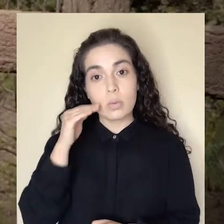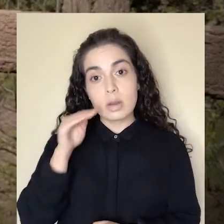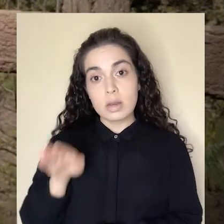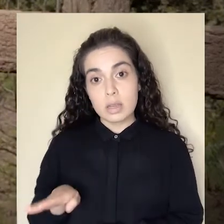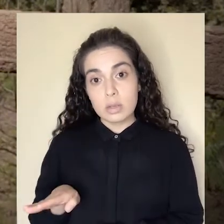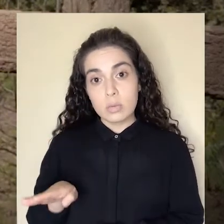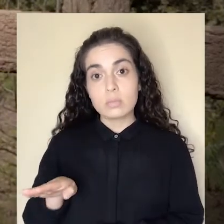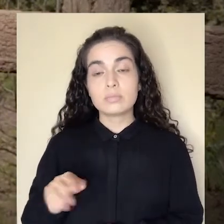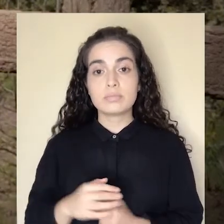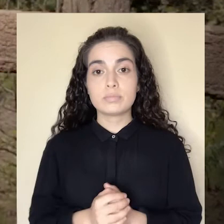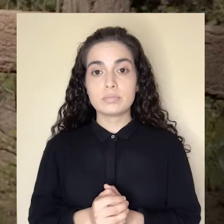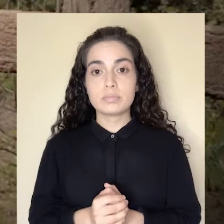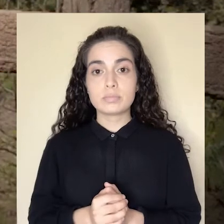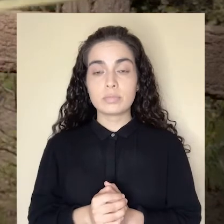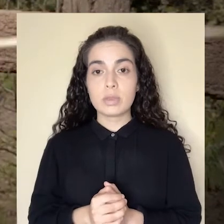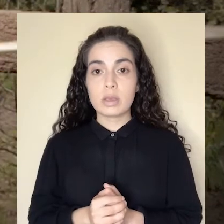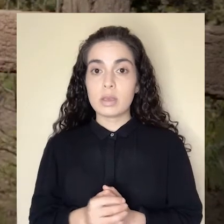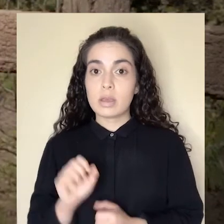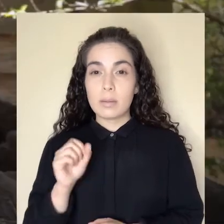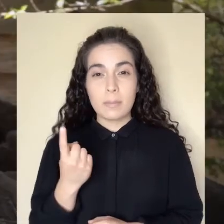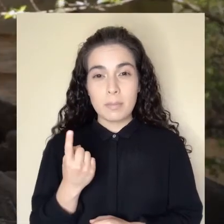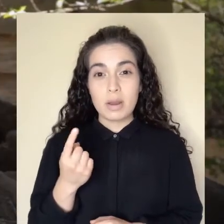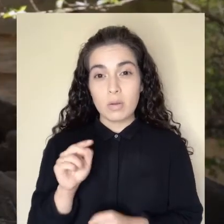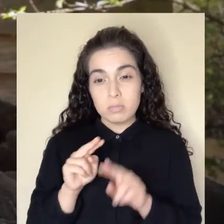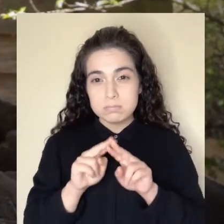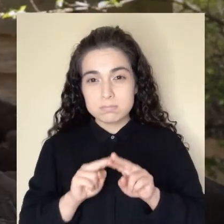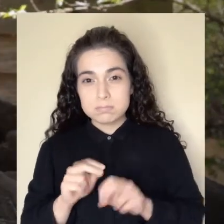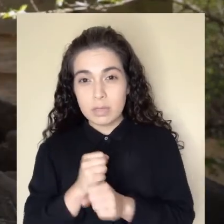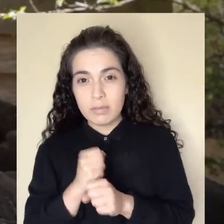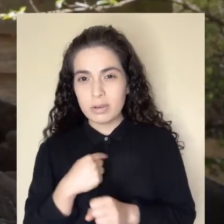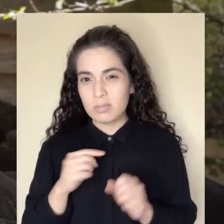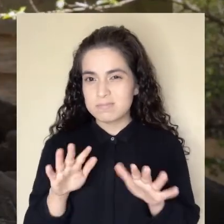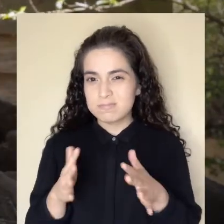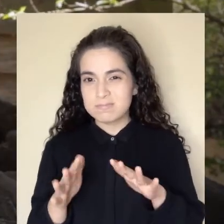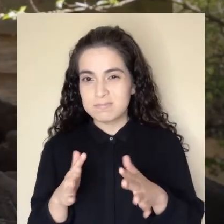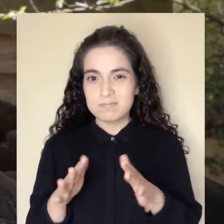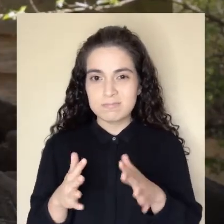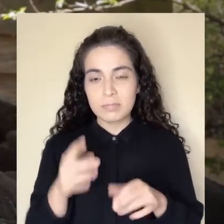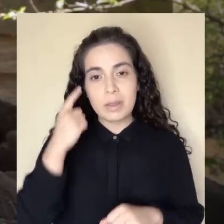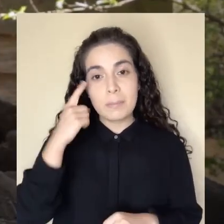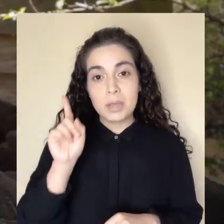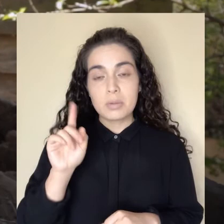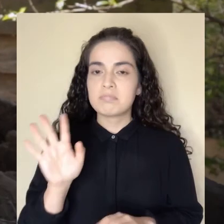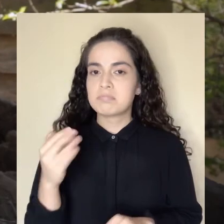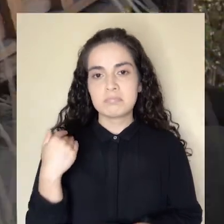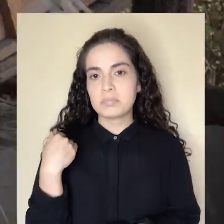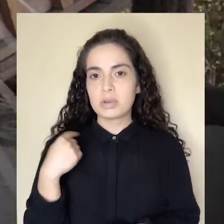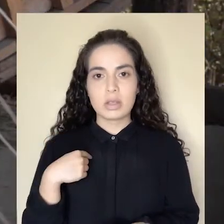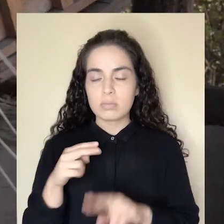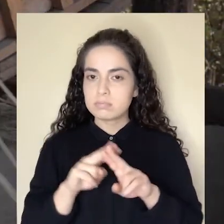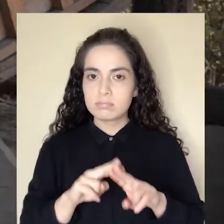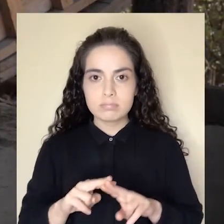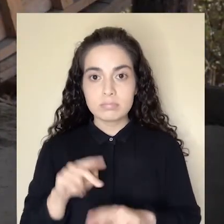Era niño y cuando los primeros no me salieron muy bien, pero había que